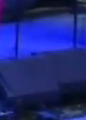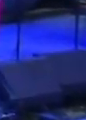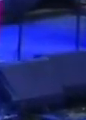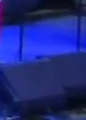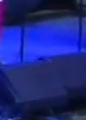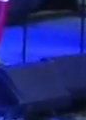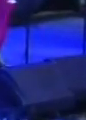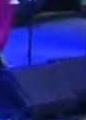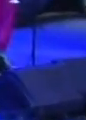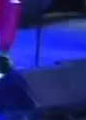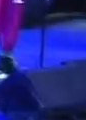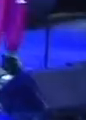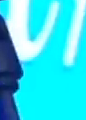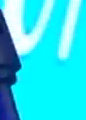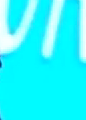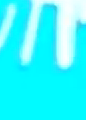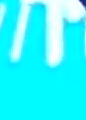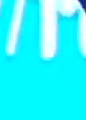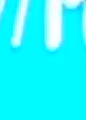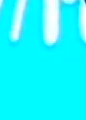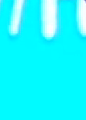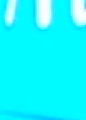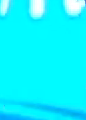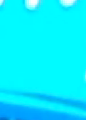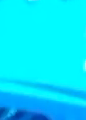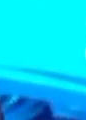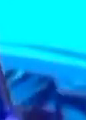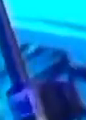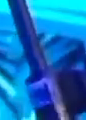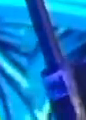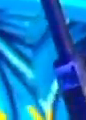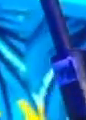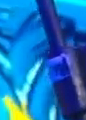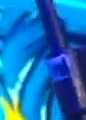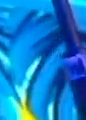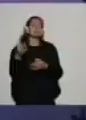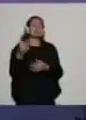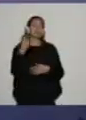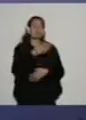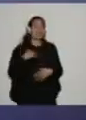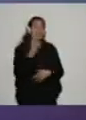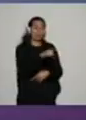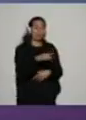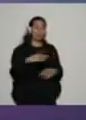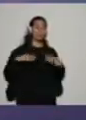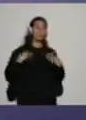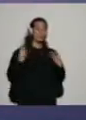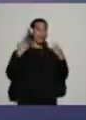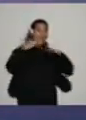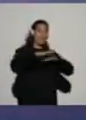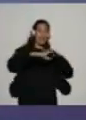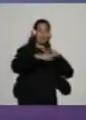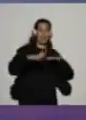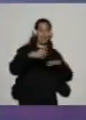Y cerró la noche la murga Las Faltonas, que lucieron con orgullo durante la interpretación, bajo la dirección de Carolina Villa, de los dos temas escogidos para la